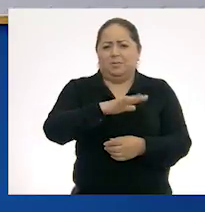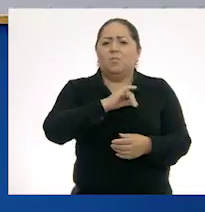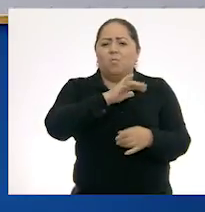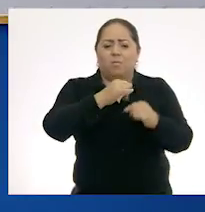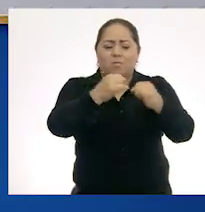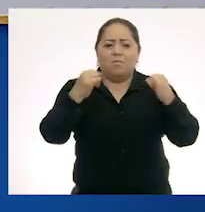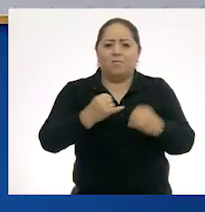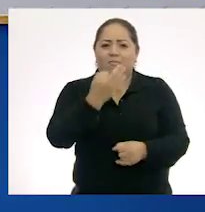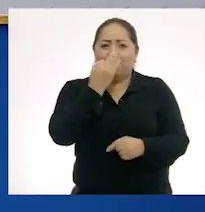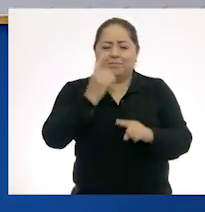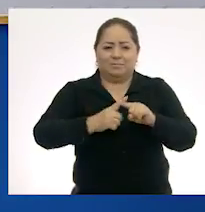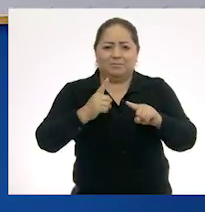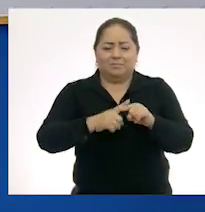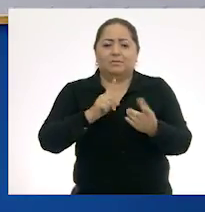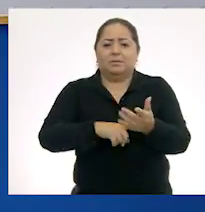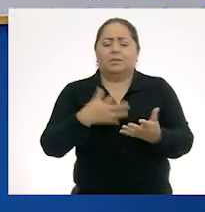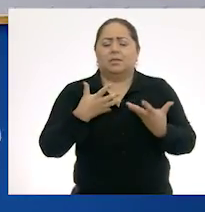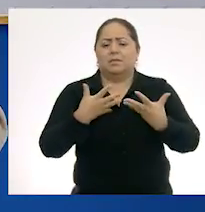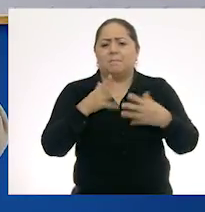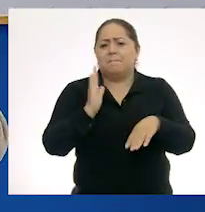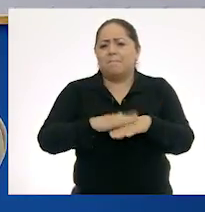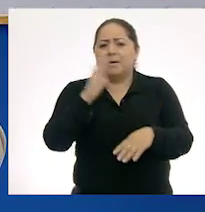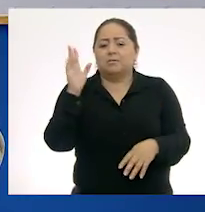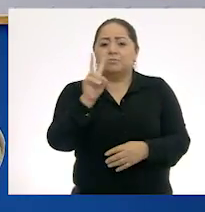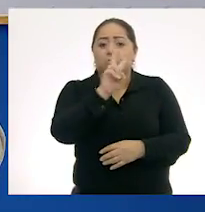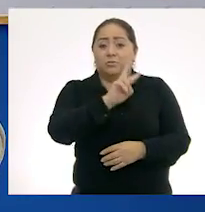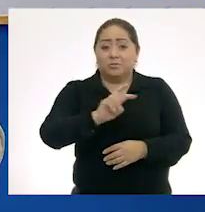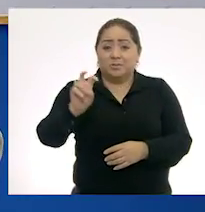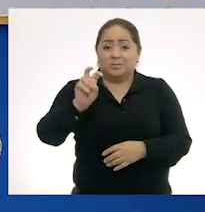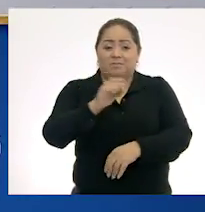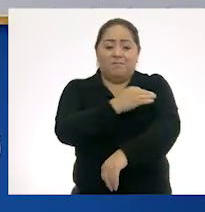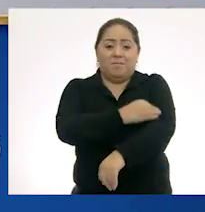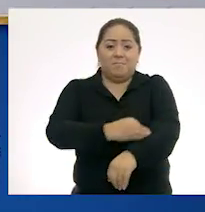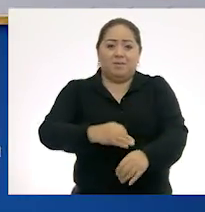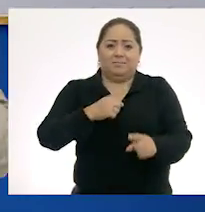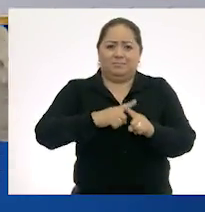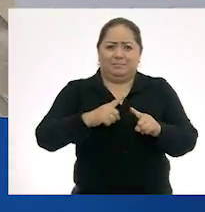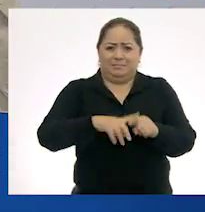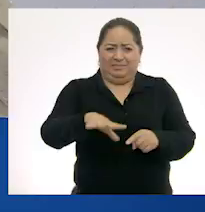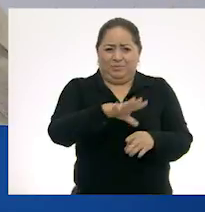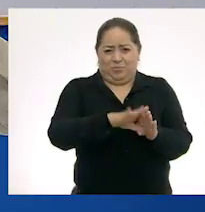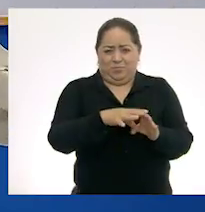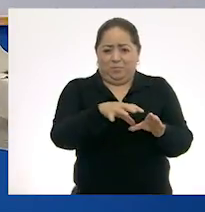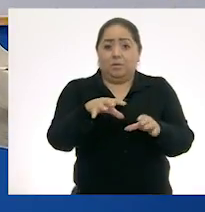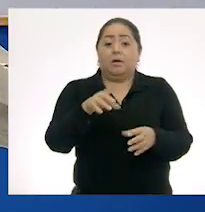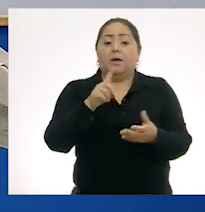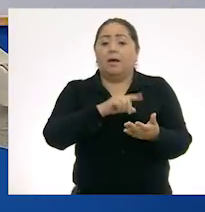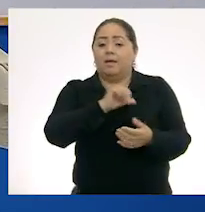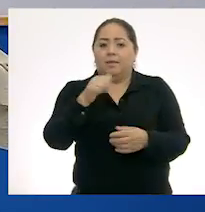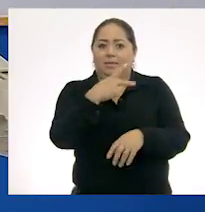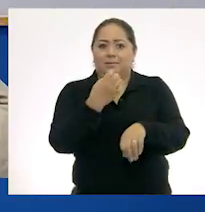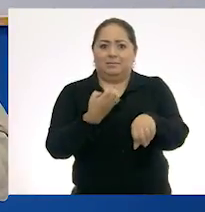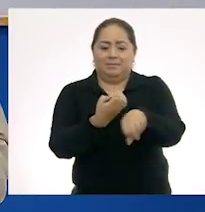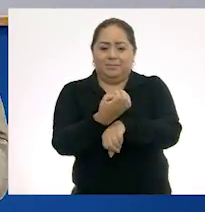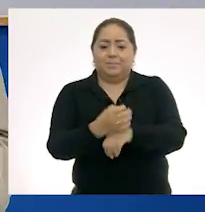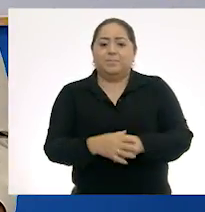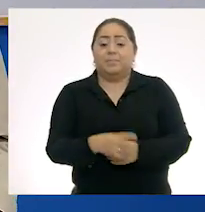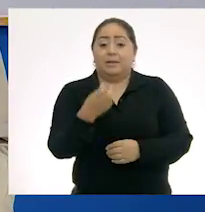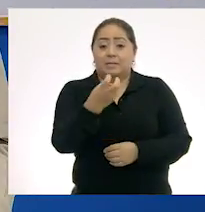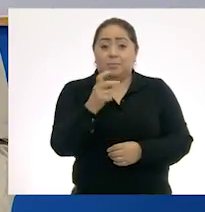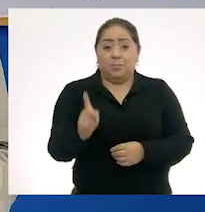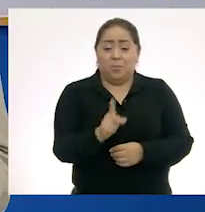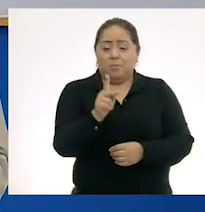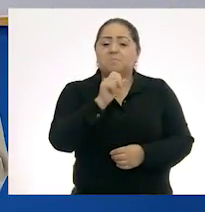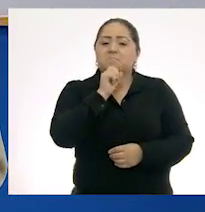Botánico Regional, que cuenta con más de 200 familias botánicas endémicas del estado. Este